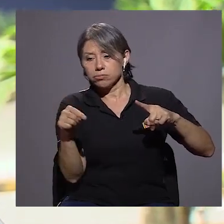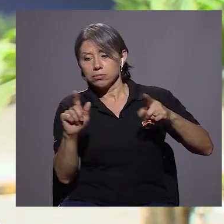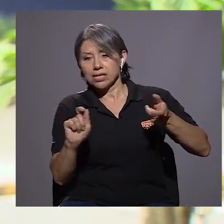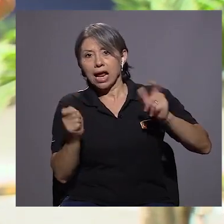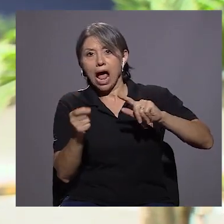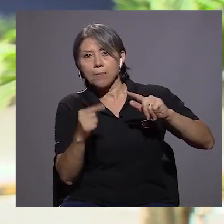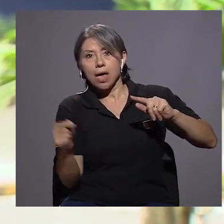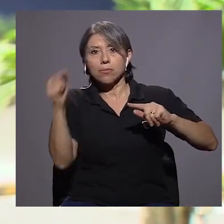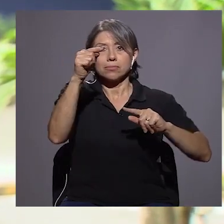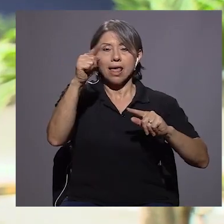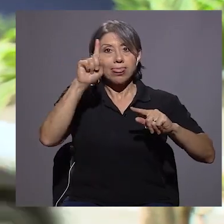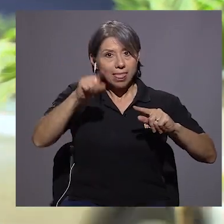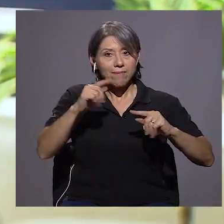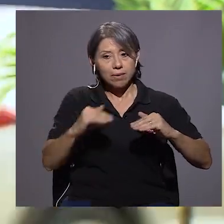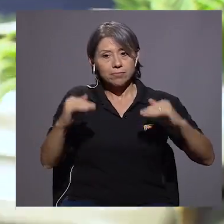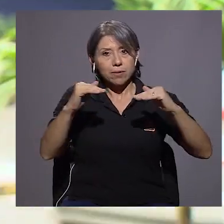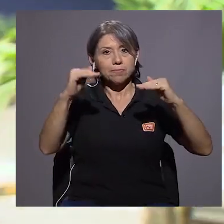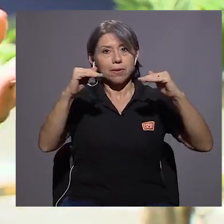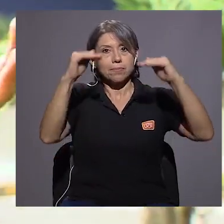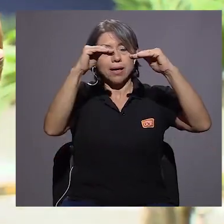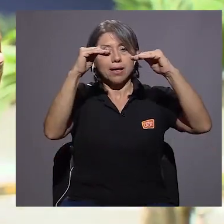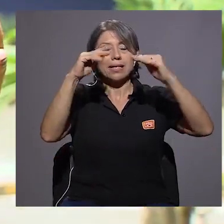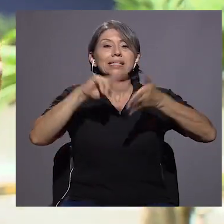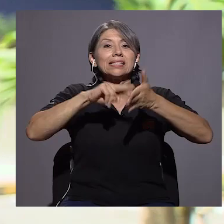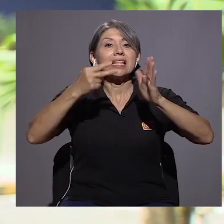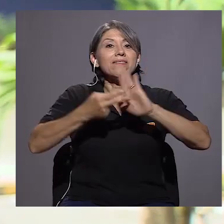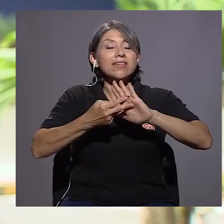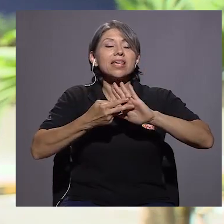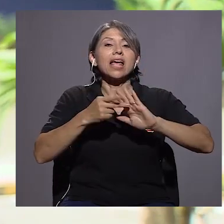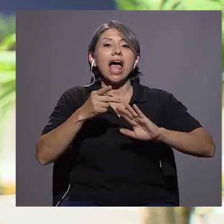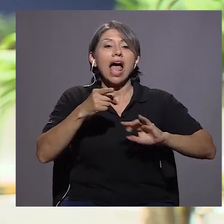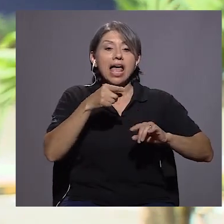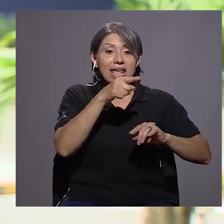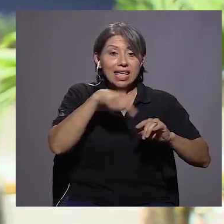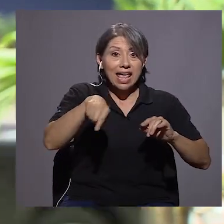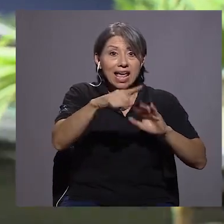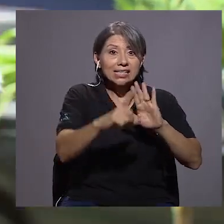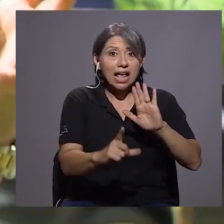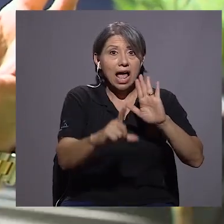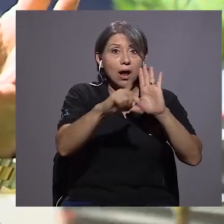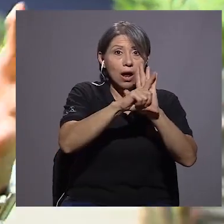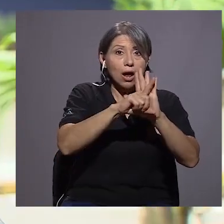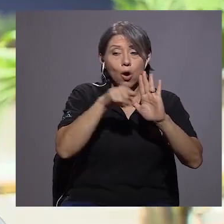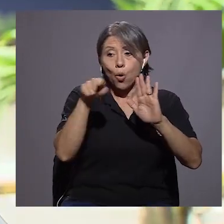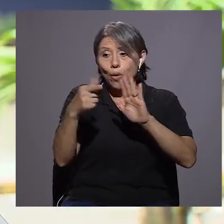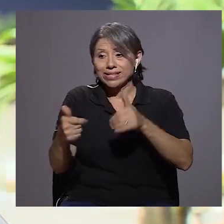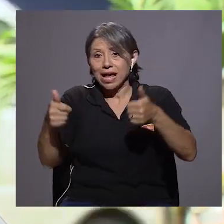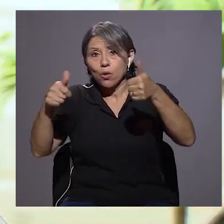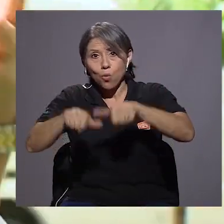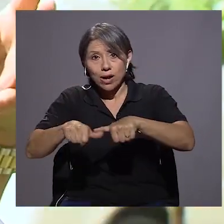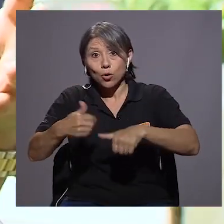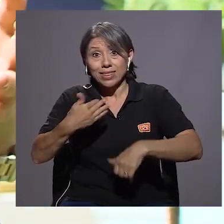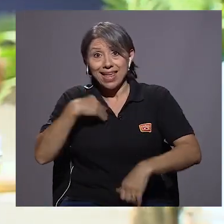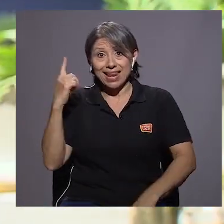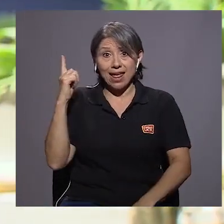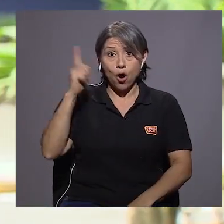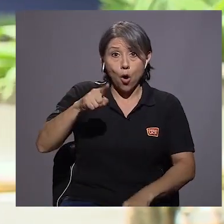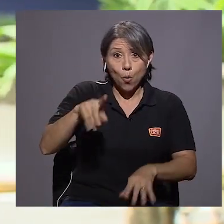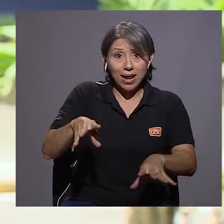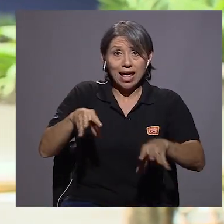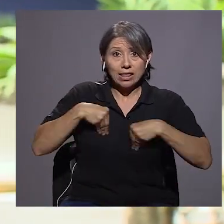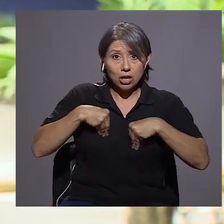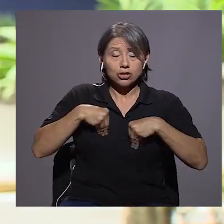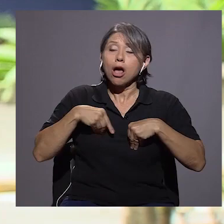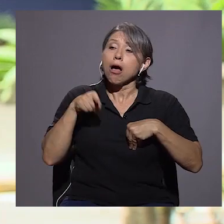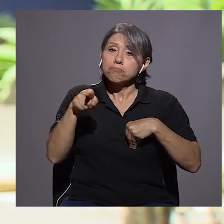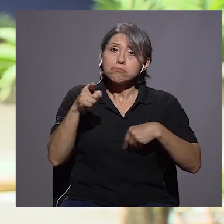o un acuerdo de rango legal. Y por lo tanto, la obligatoriedad o la vinculatoriedad de este